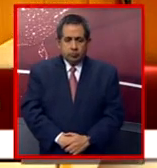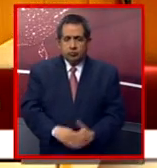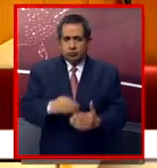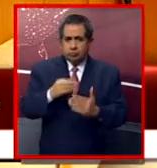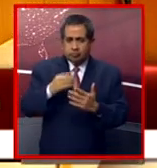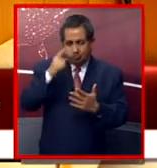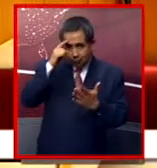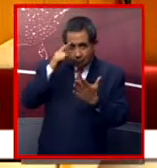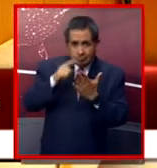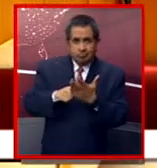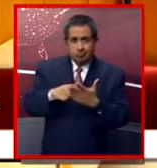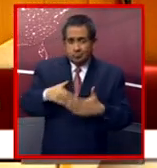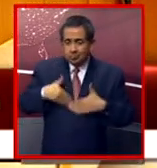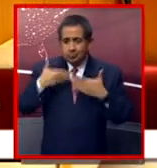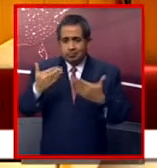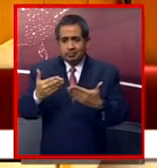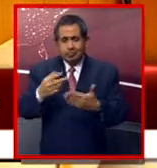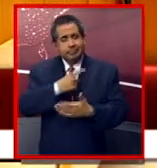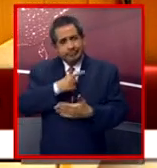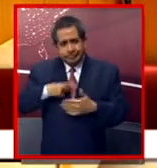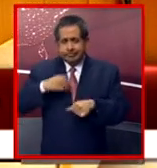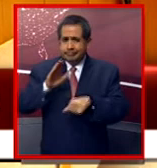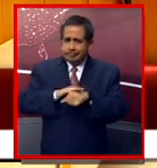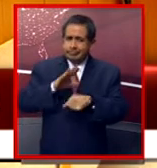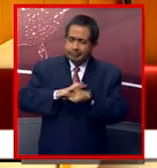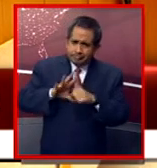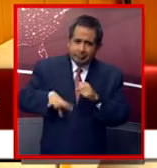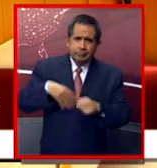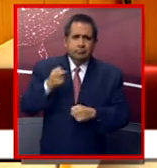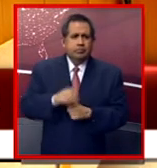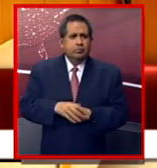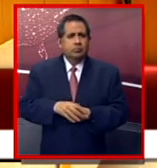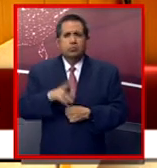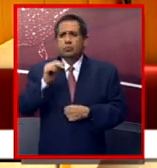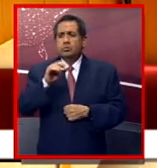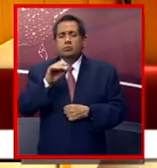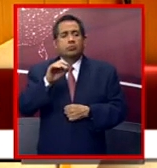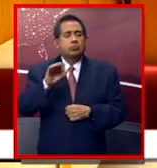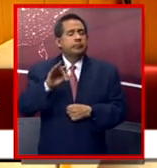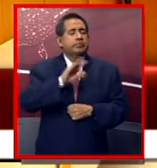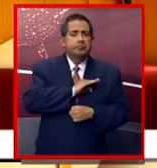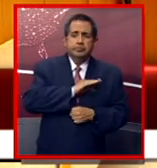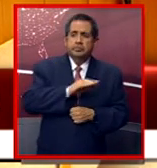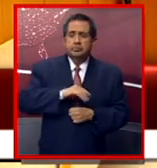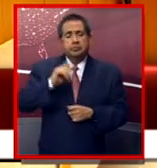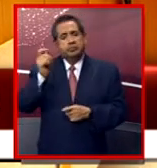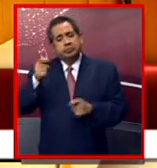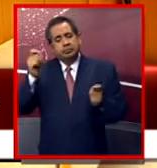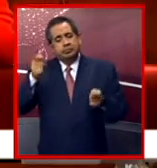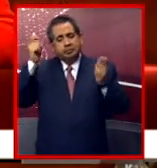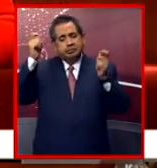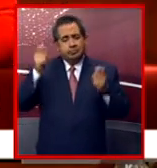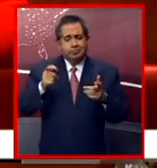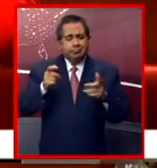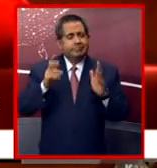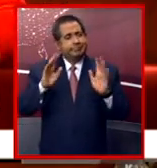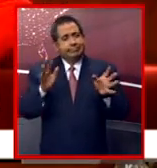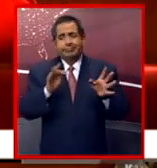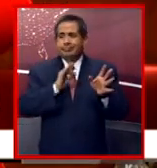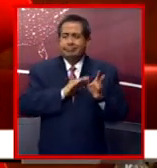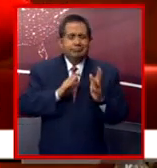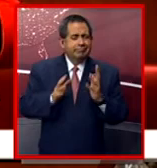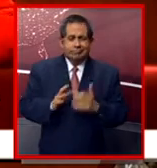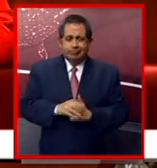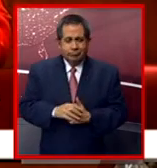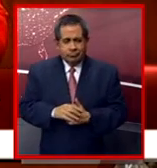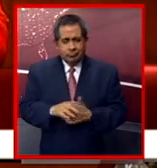confianza son valores que tenemos que alcanzar, pero no se alcanzan solo con fe, con varitas mágicas, llámense